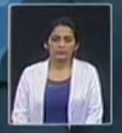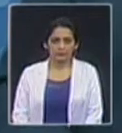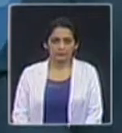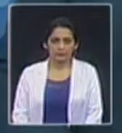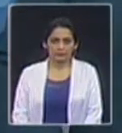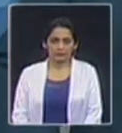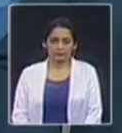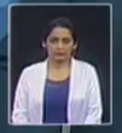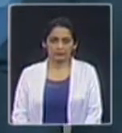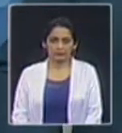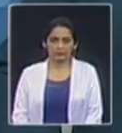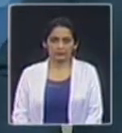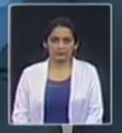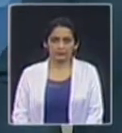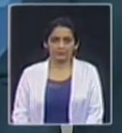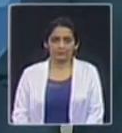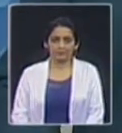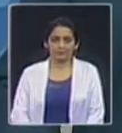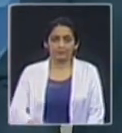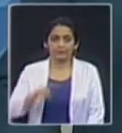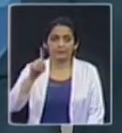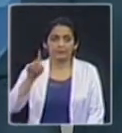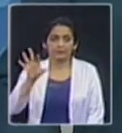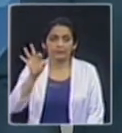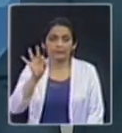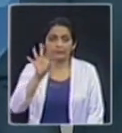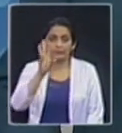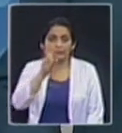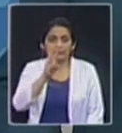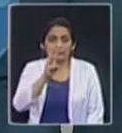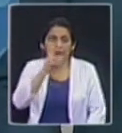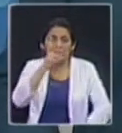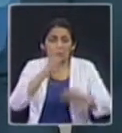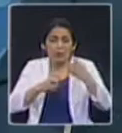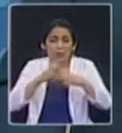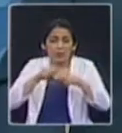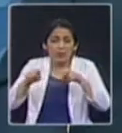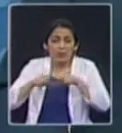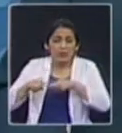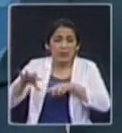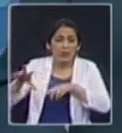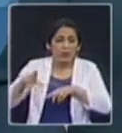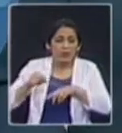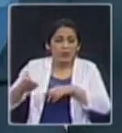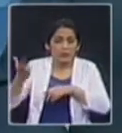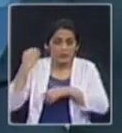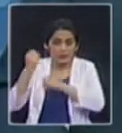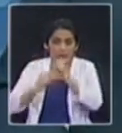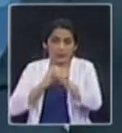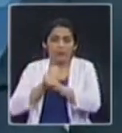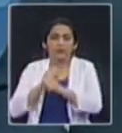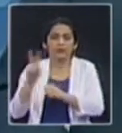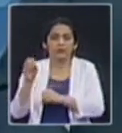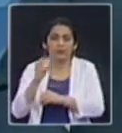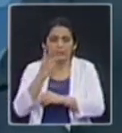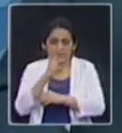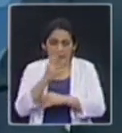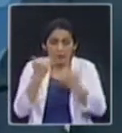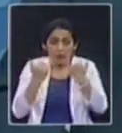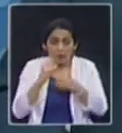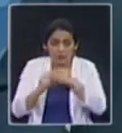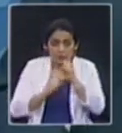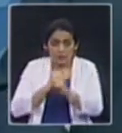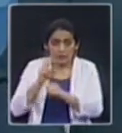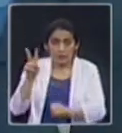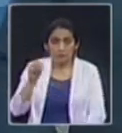Más noticias, 196 delitos se registraron en el 2016 hasta el mes de septiembre. Y en lo que va de este 2017, correspondiente a